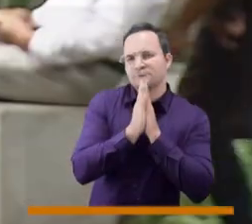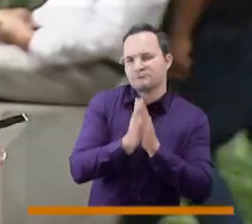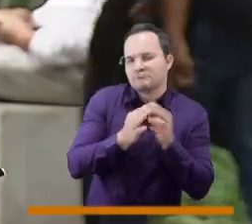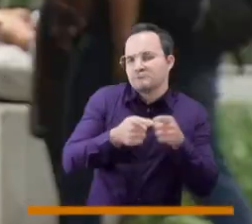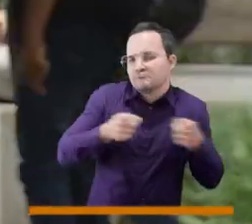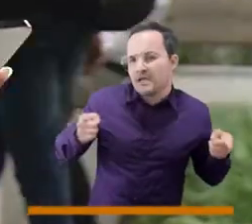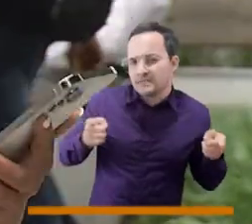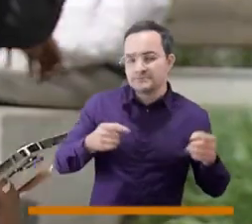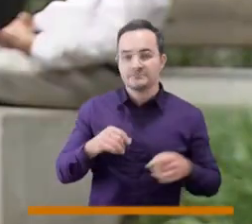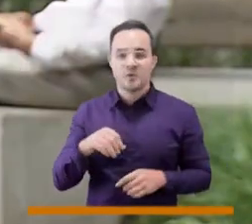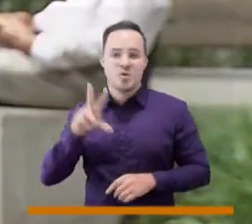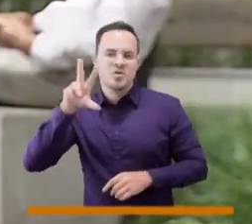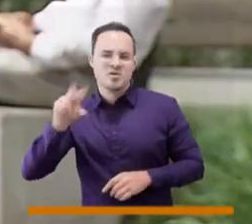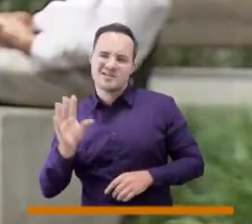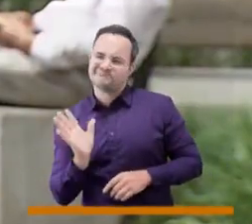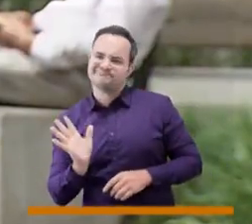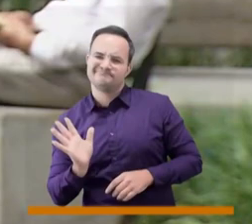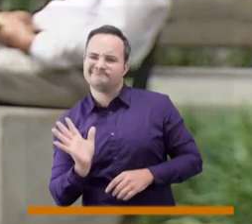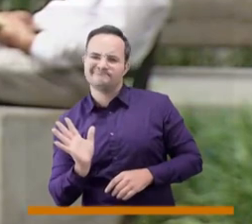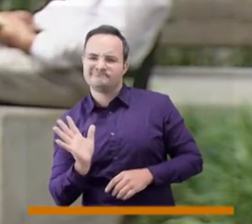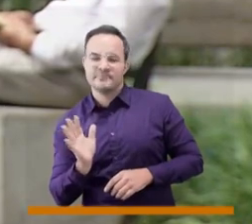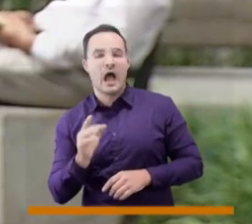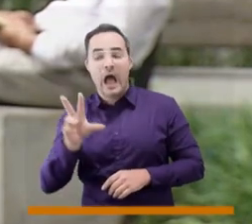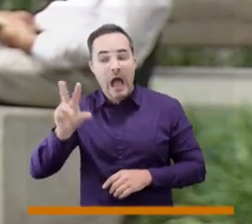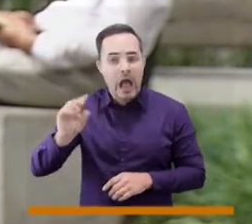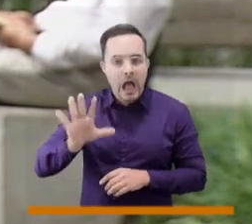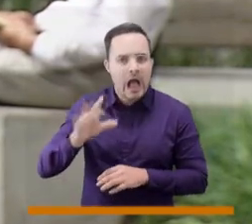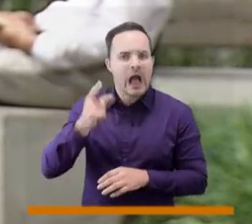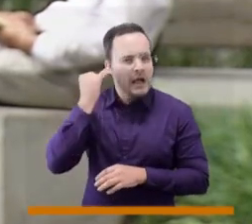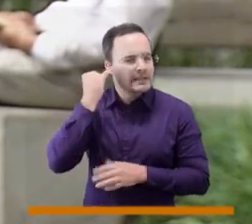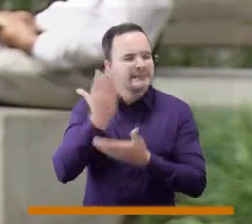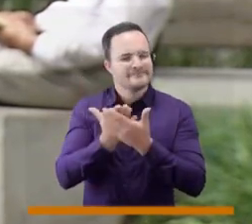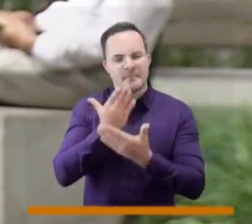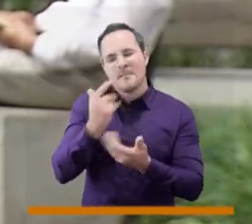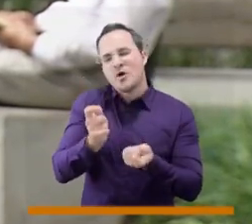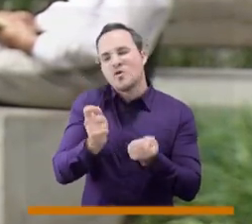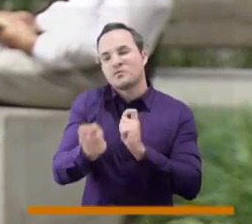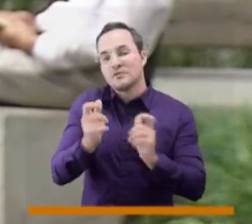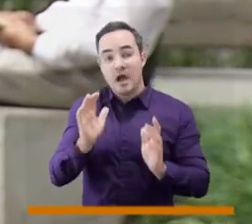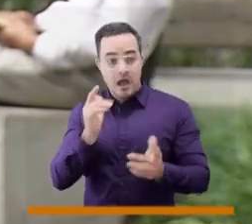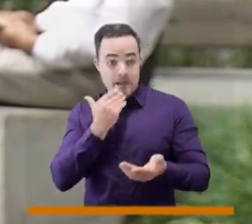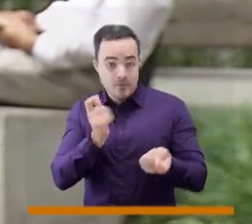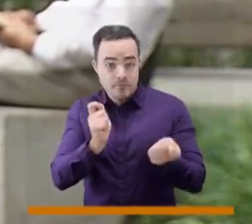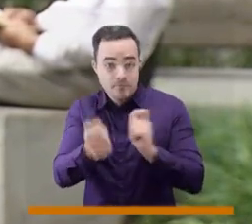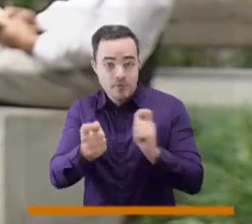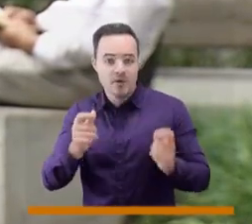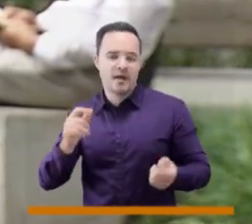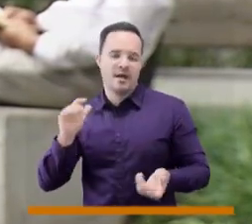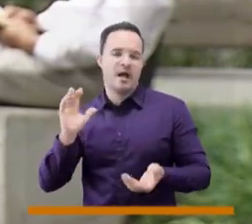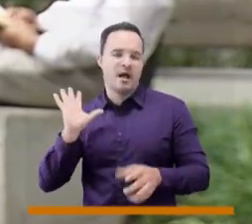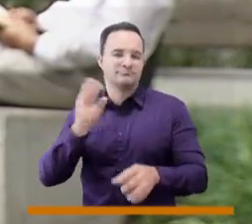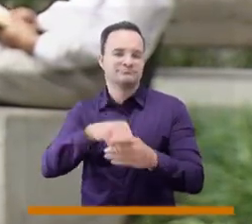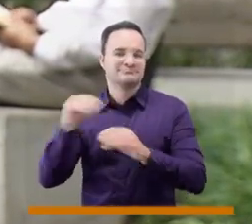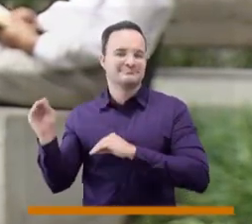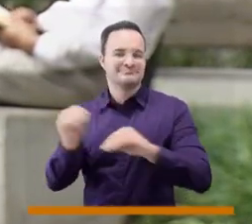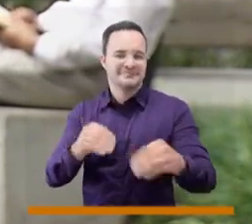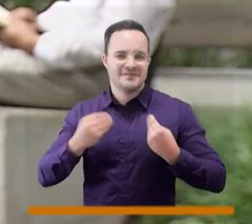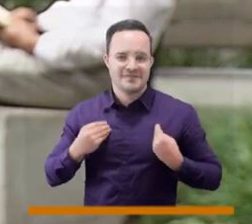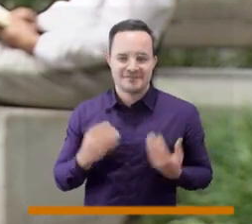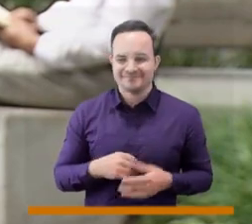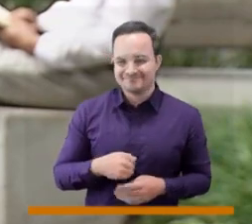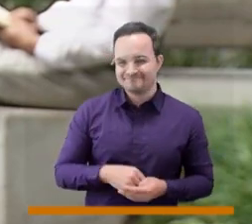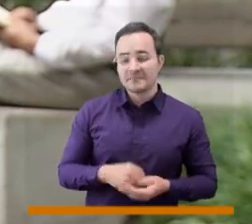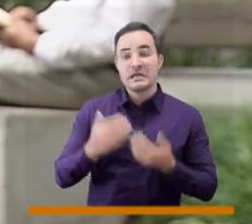es sí, justifiquémosla, y si su respuesta es no, ¿qué le cambiaría al centro de Medellín para poder vivir allí? Recuerden que nos